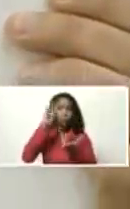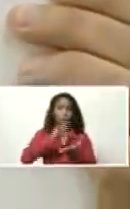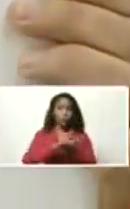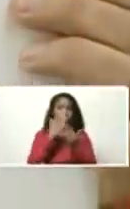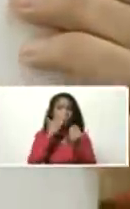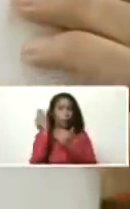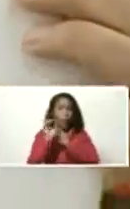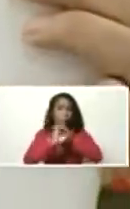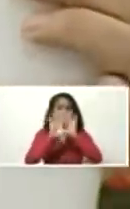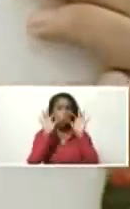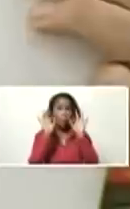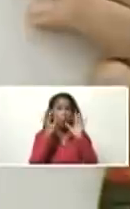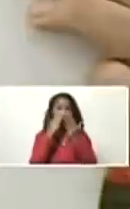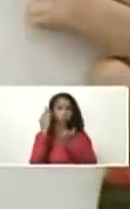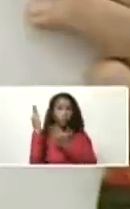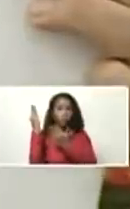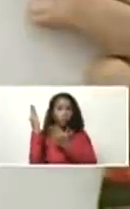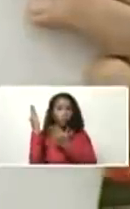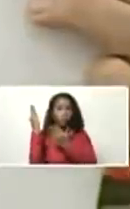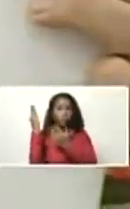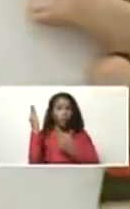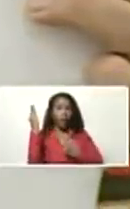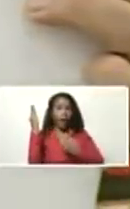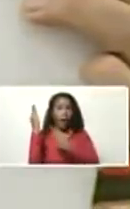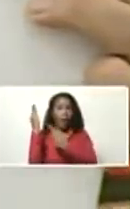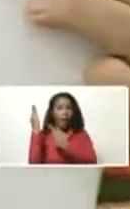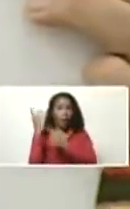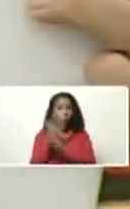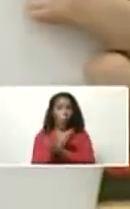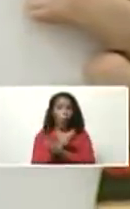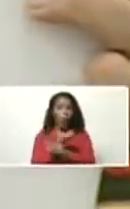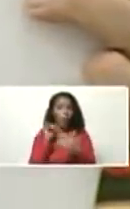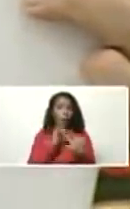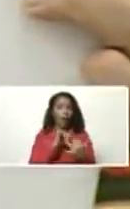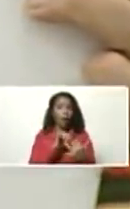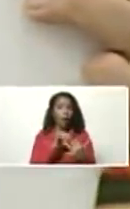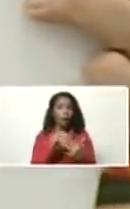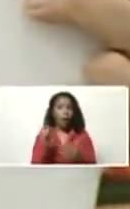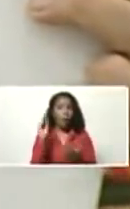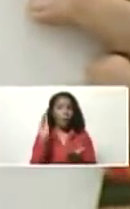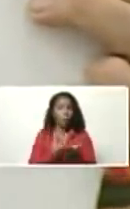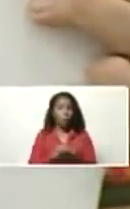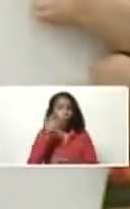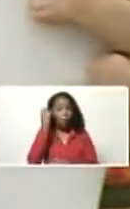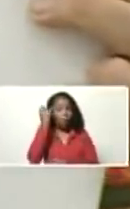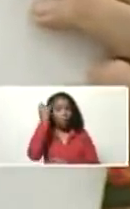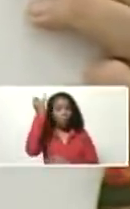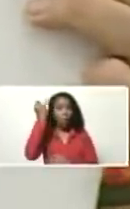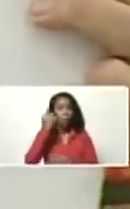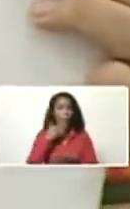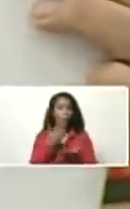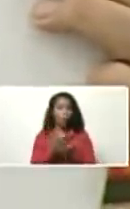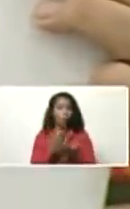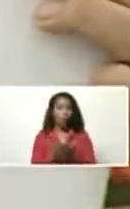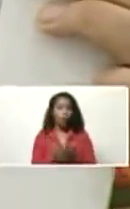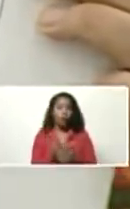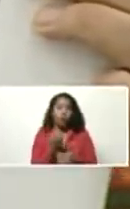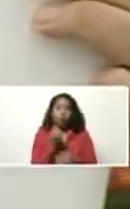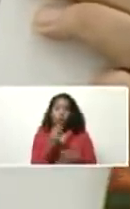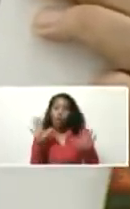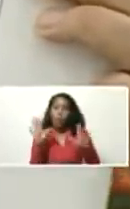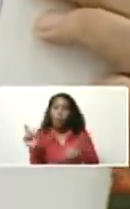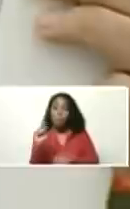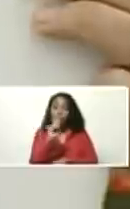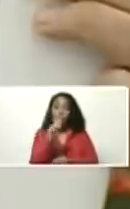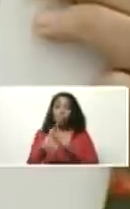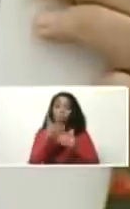claramente especificados. Ahora, que eso fue un juego de guerra que se le ocurrió a alguien proponerlo y tal, pero meses